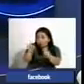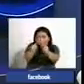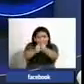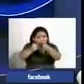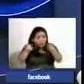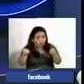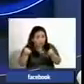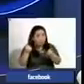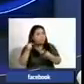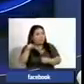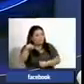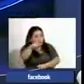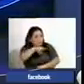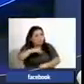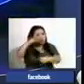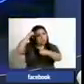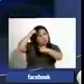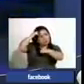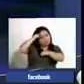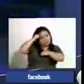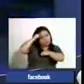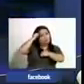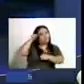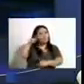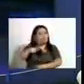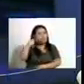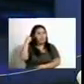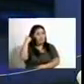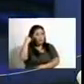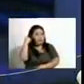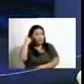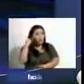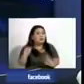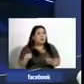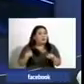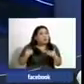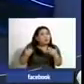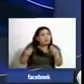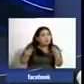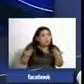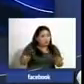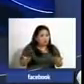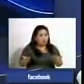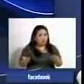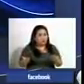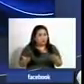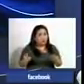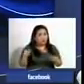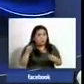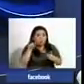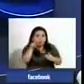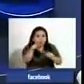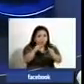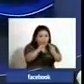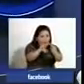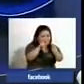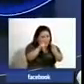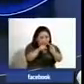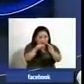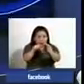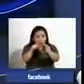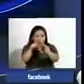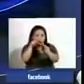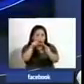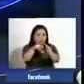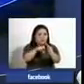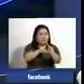muy importante que hagamos conciencia, especialmente porque es importante que cada uno desde su casa haga su